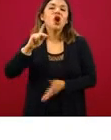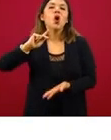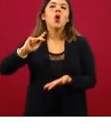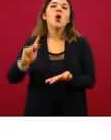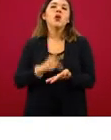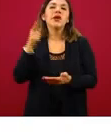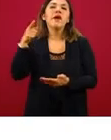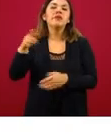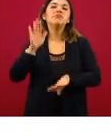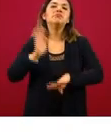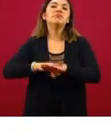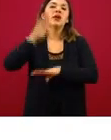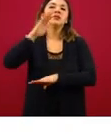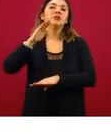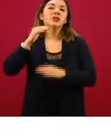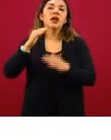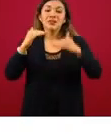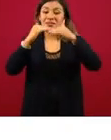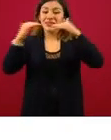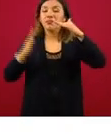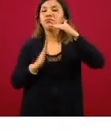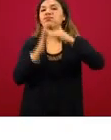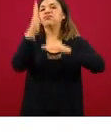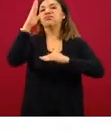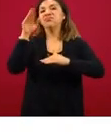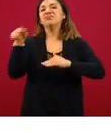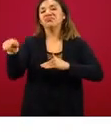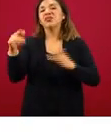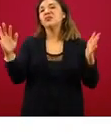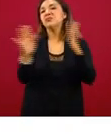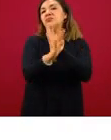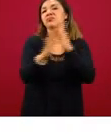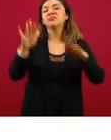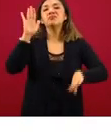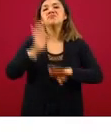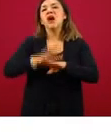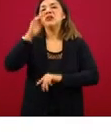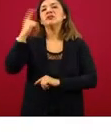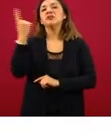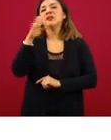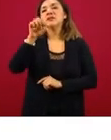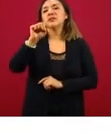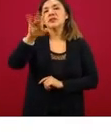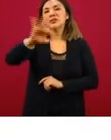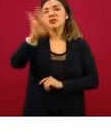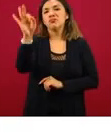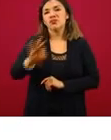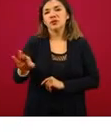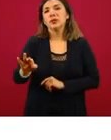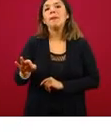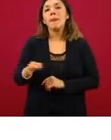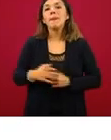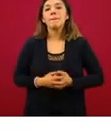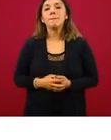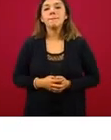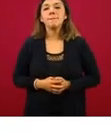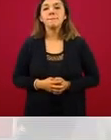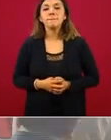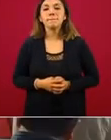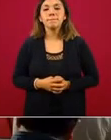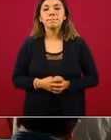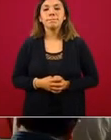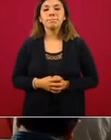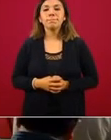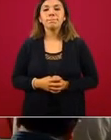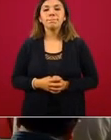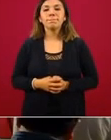volvió a pasar este límite, teniendo una movilidad superior al 65%. La siguiente, por favor.